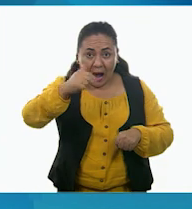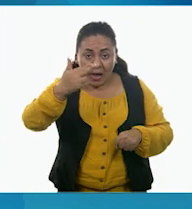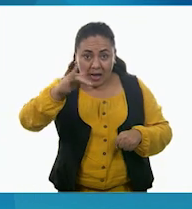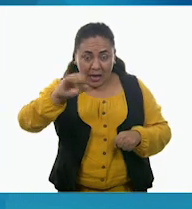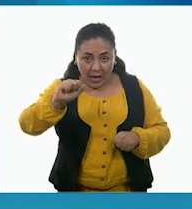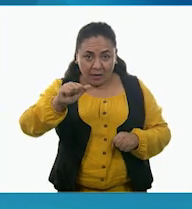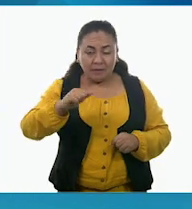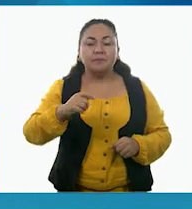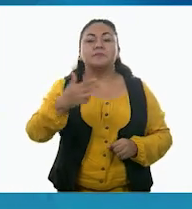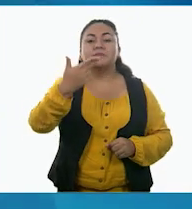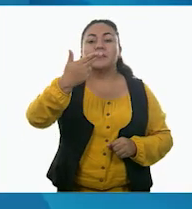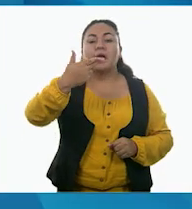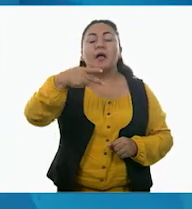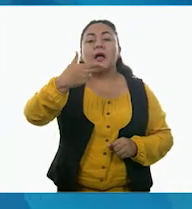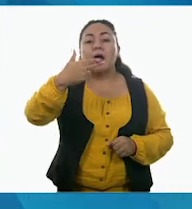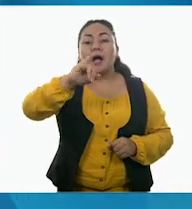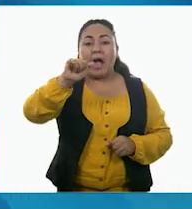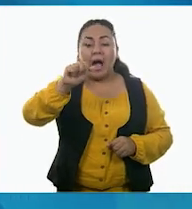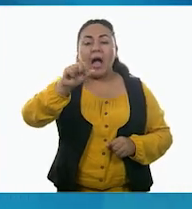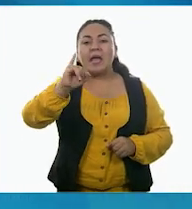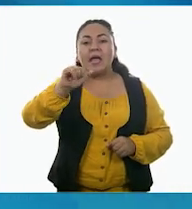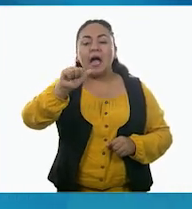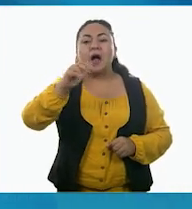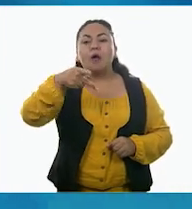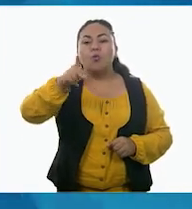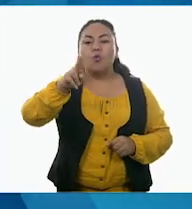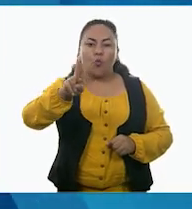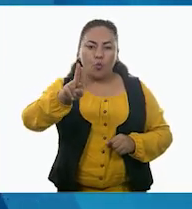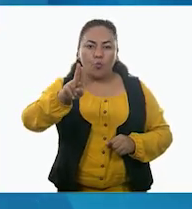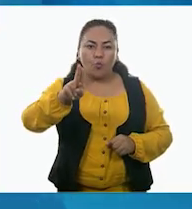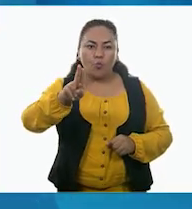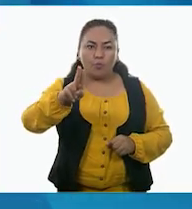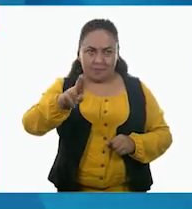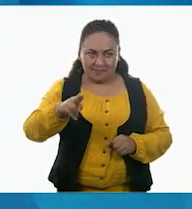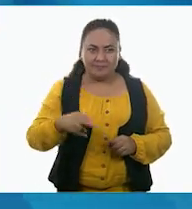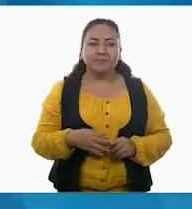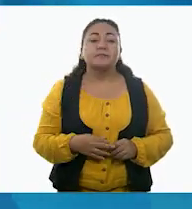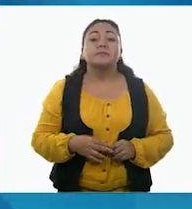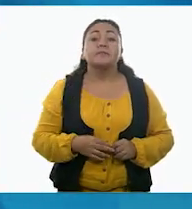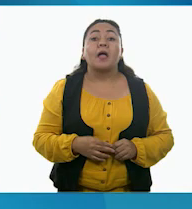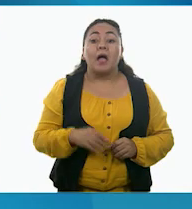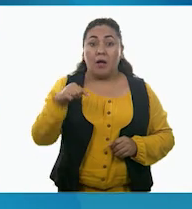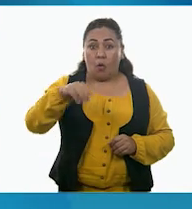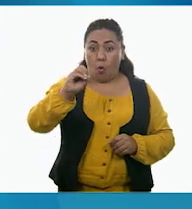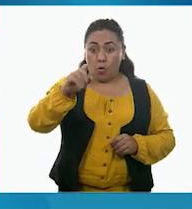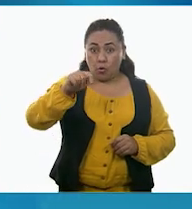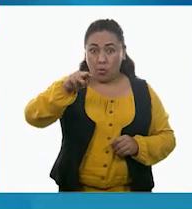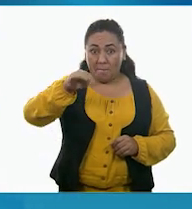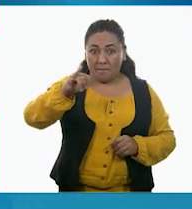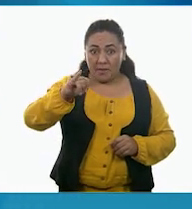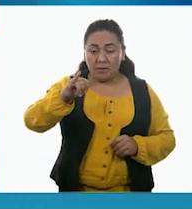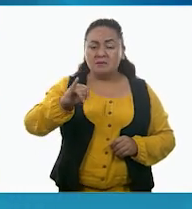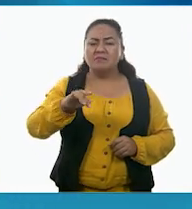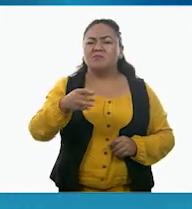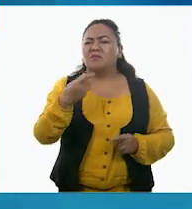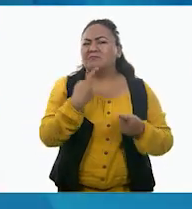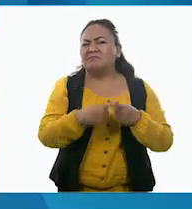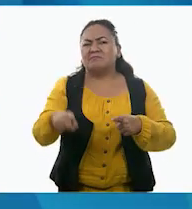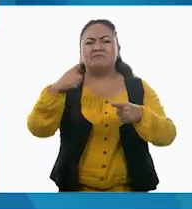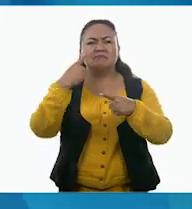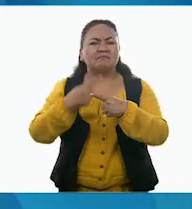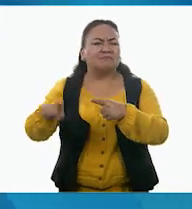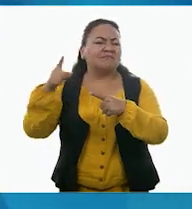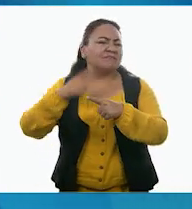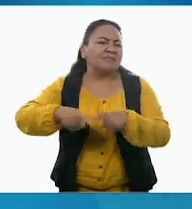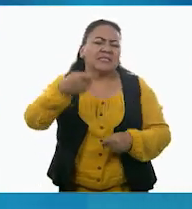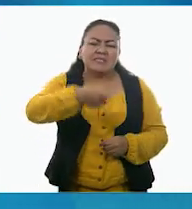vez. Hayaku. Suena lindo, ¿no? En otomí hay más saludos que puedes aprender. Por